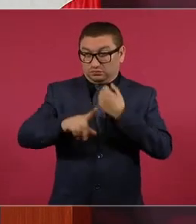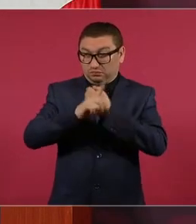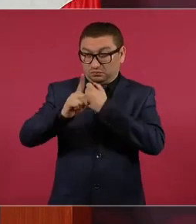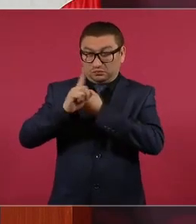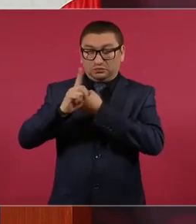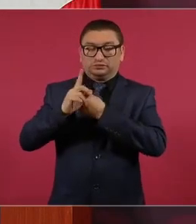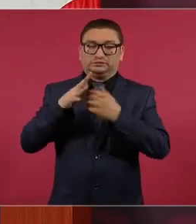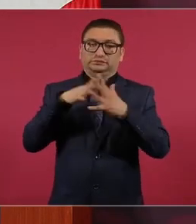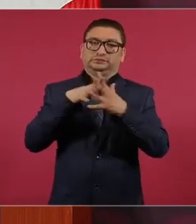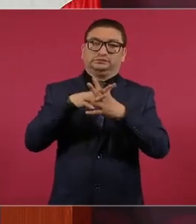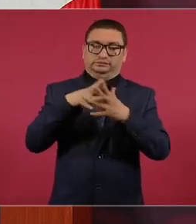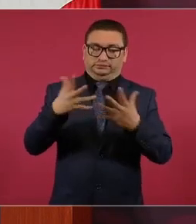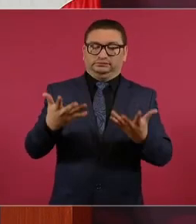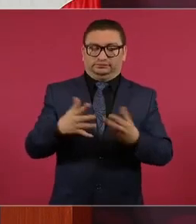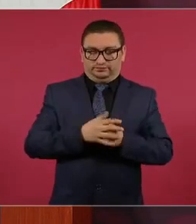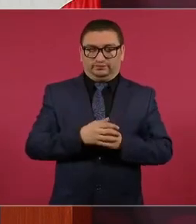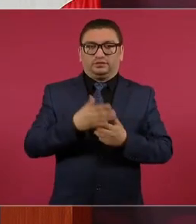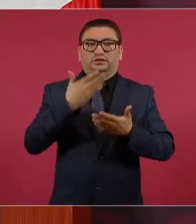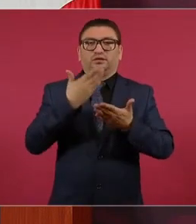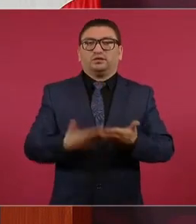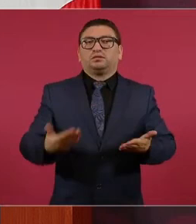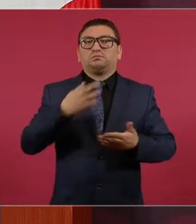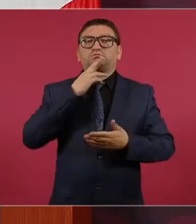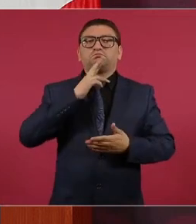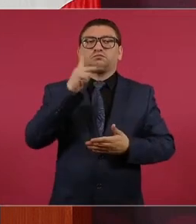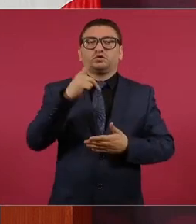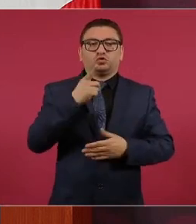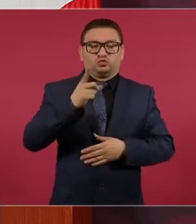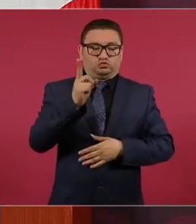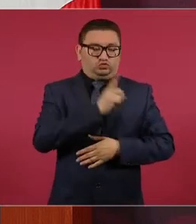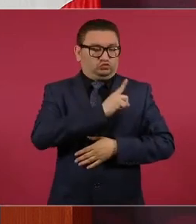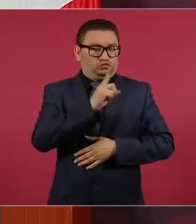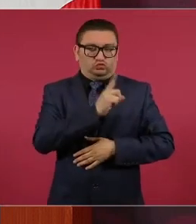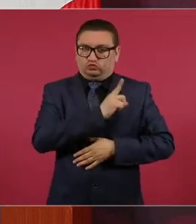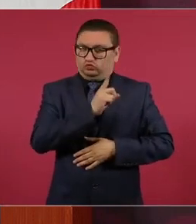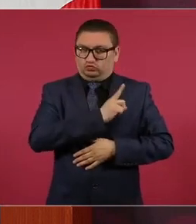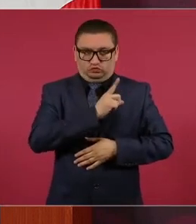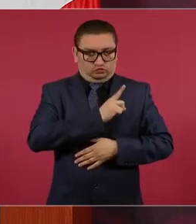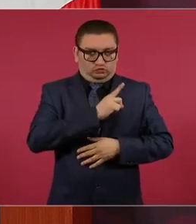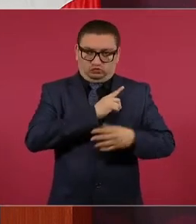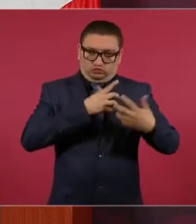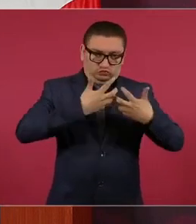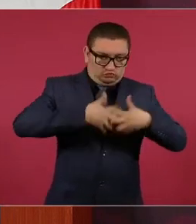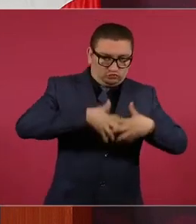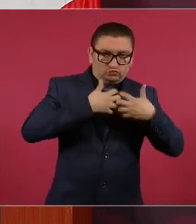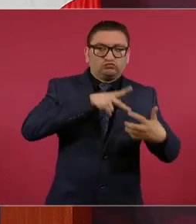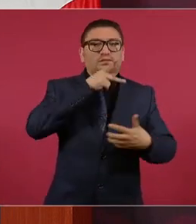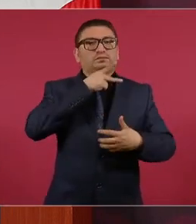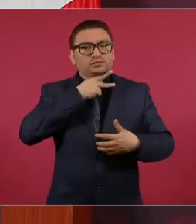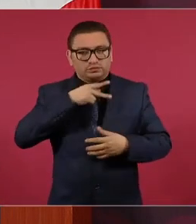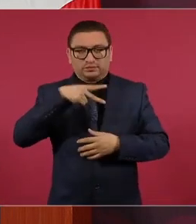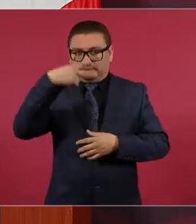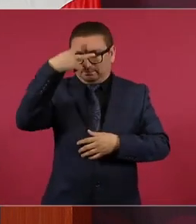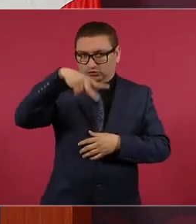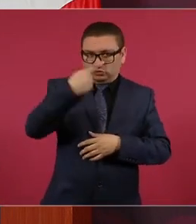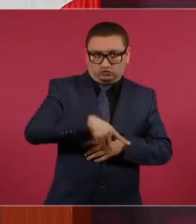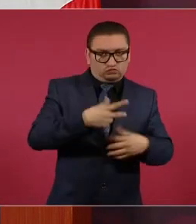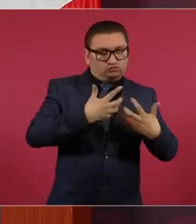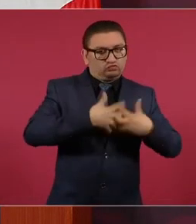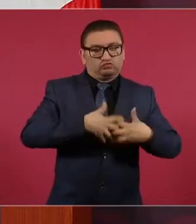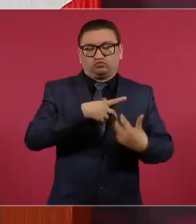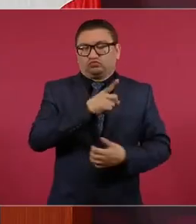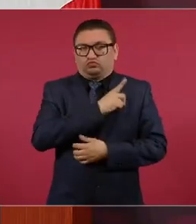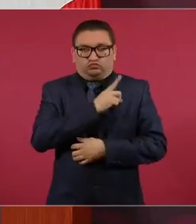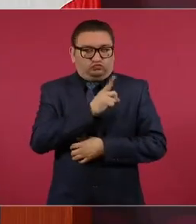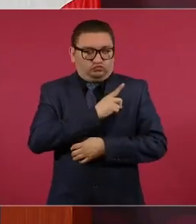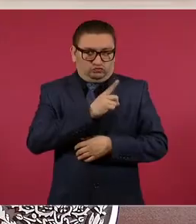Entonces es mejor la autosuficiencia energética y lo mismo